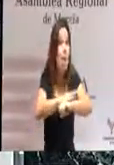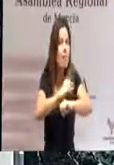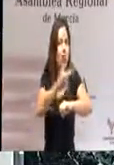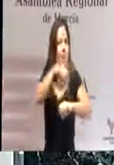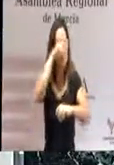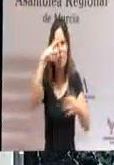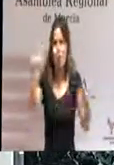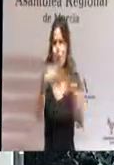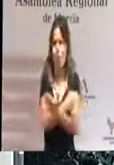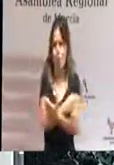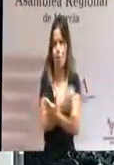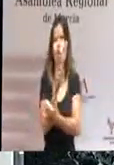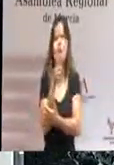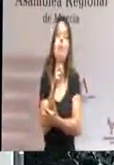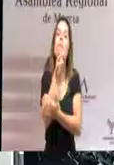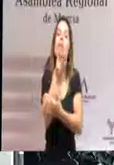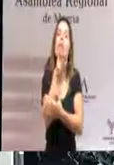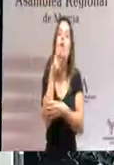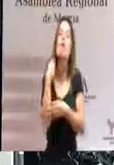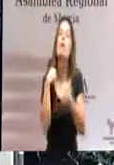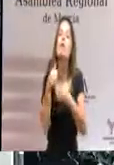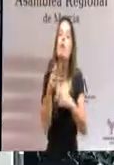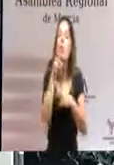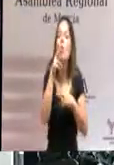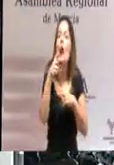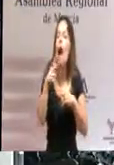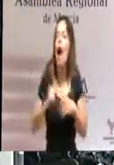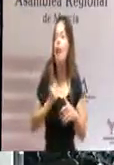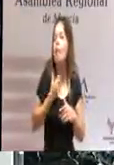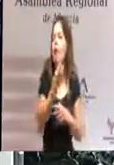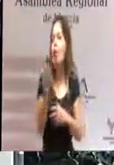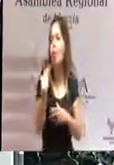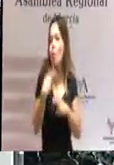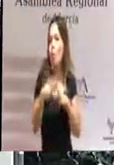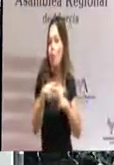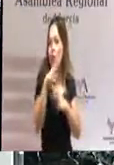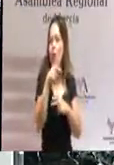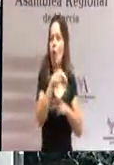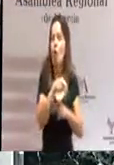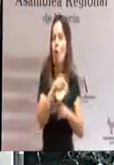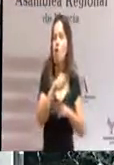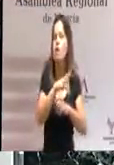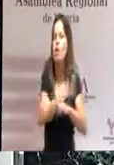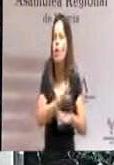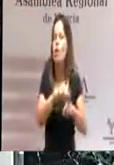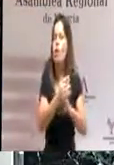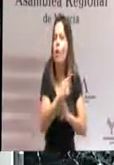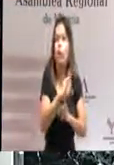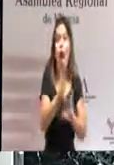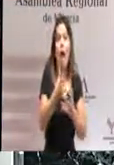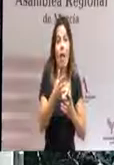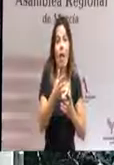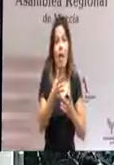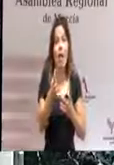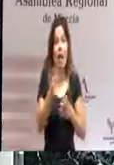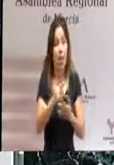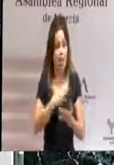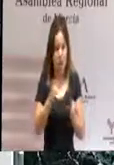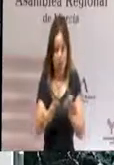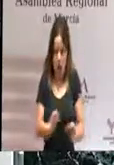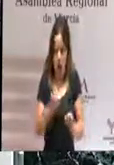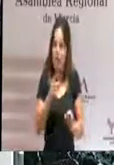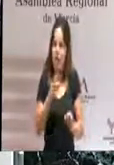preocupa a todos y la instrumentalización política que alguno está haciendo de su Estado ni beneficia a la región de Murcia ni